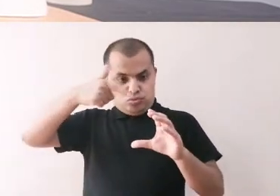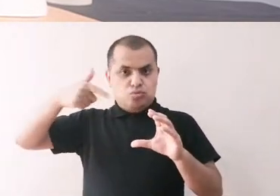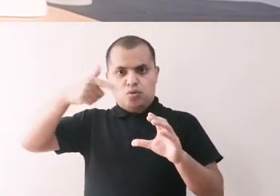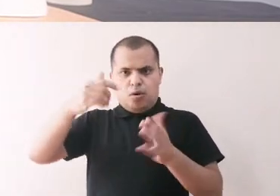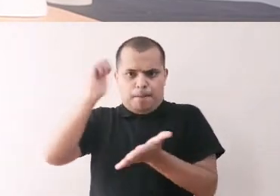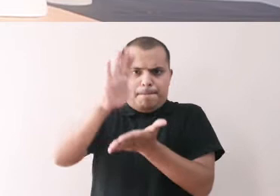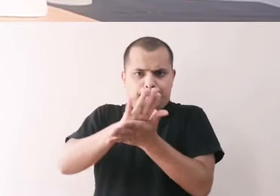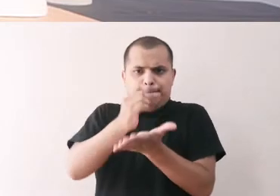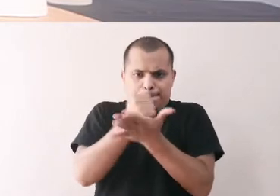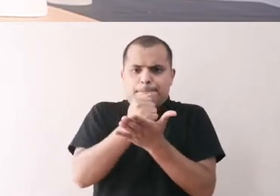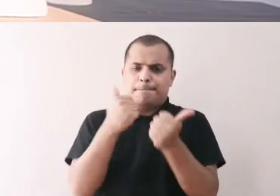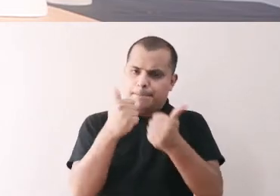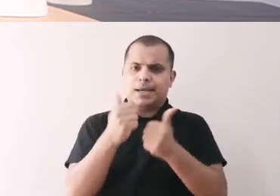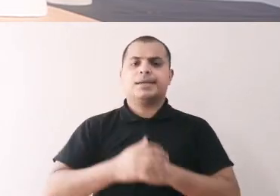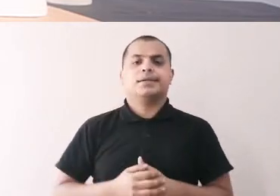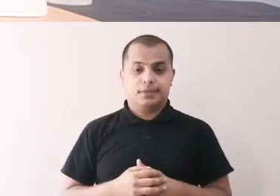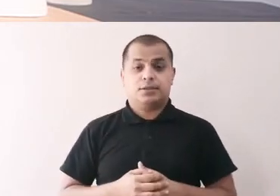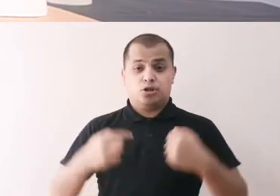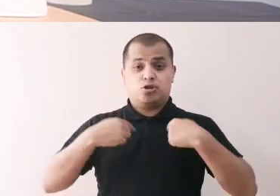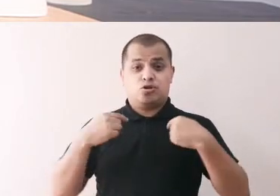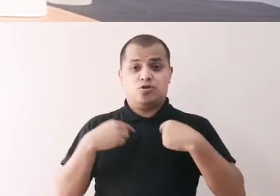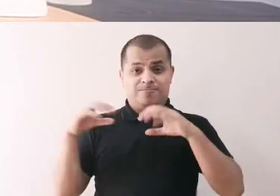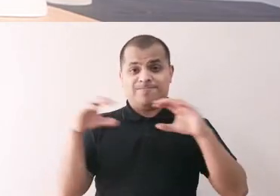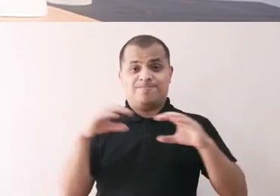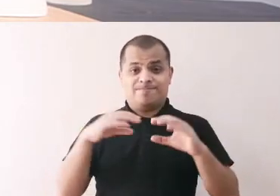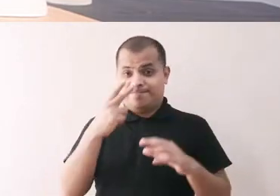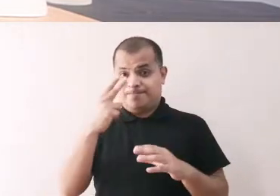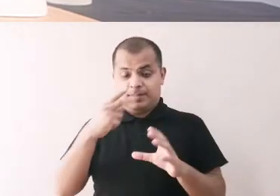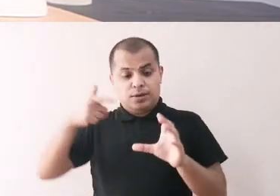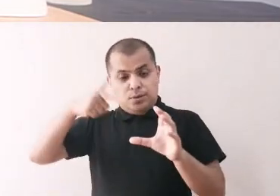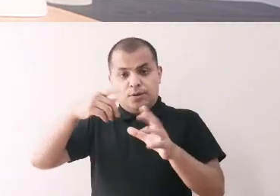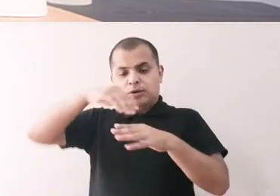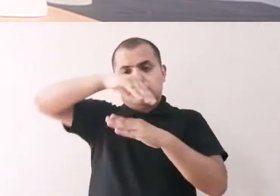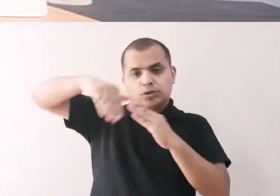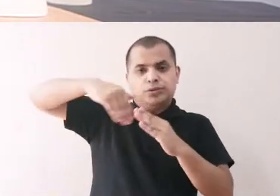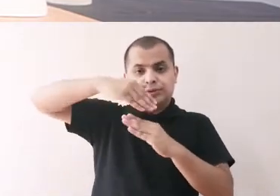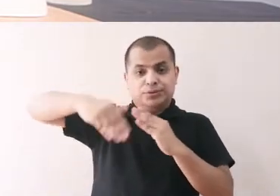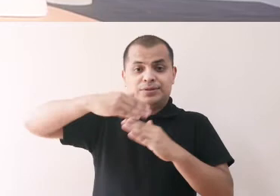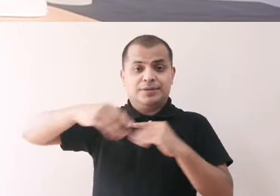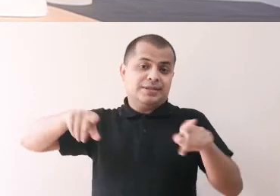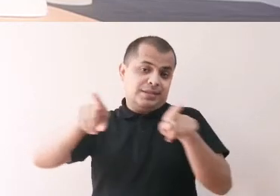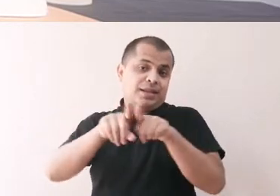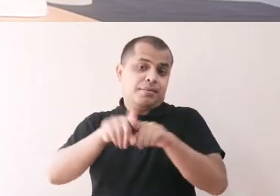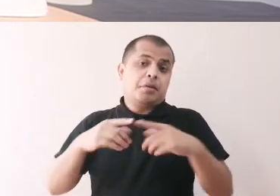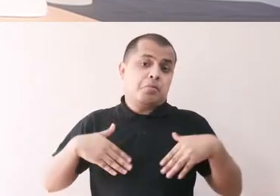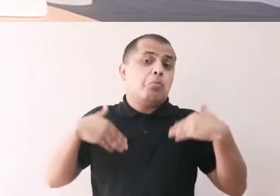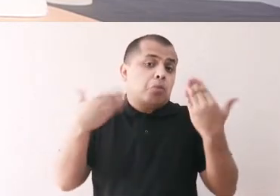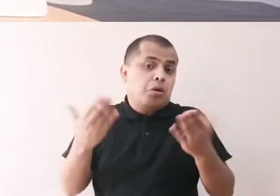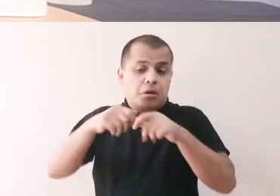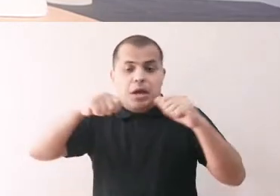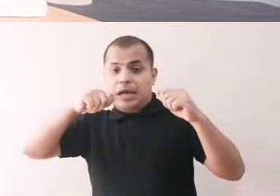Para que pueda agarrar bien, para que pueda pegar bien. En este momento yo lo estoy haciendo con cinta, también para que vean que